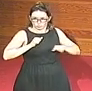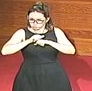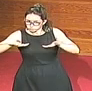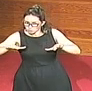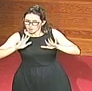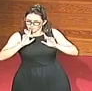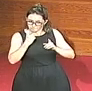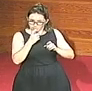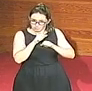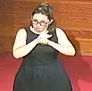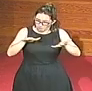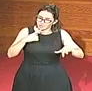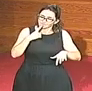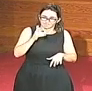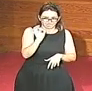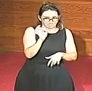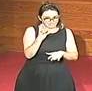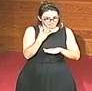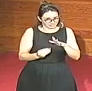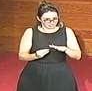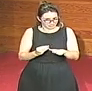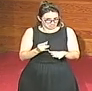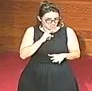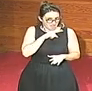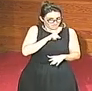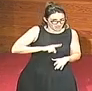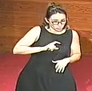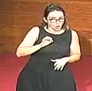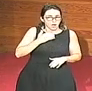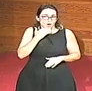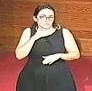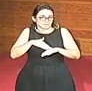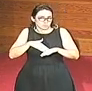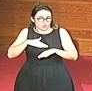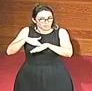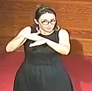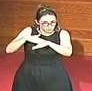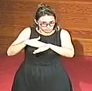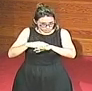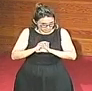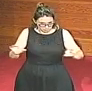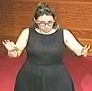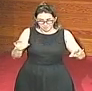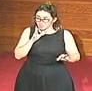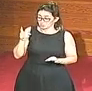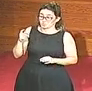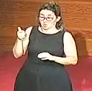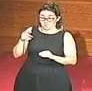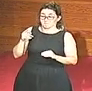para desmentirlo ni pedir disculpas. Por eso me llama la atención cuando tú decías antes que cuando aquí